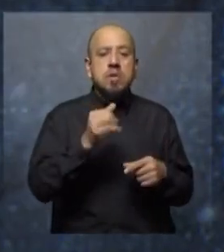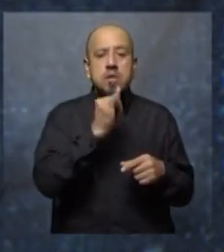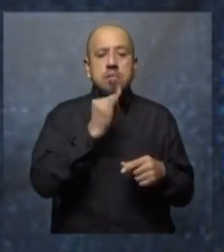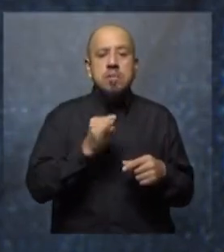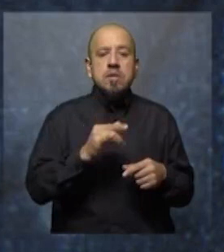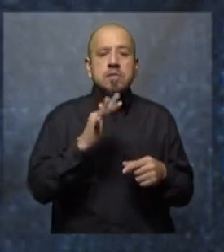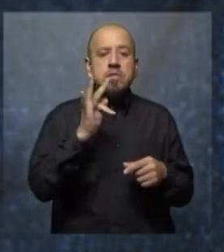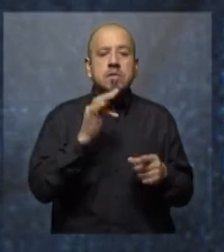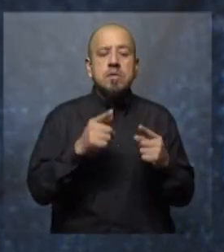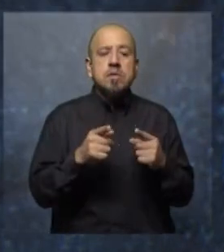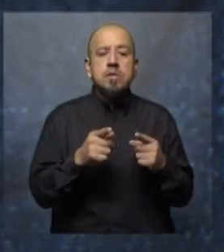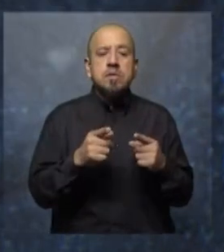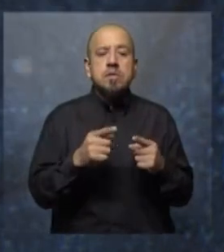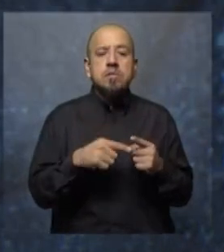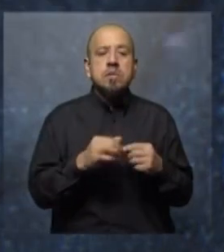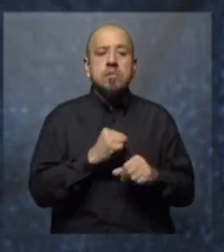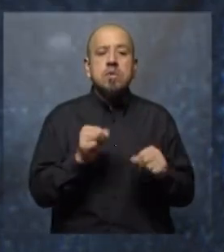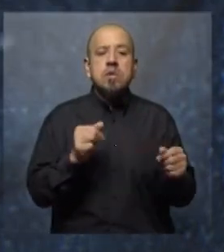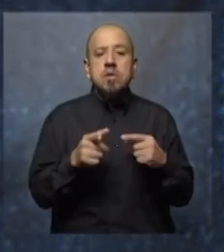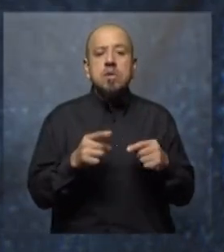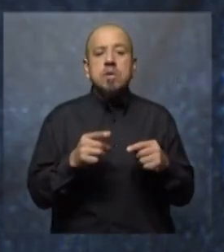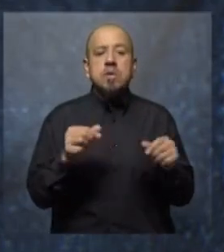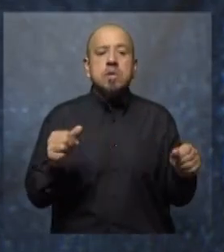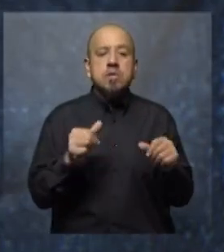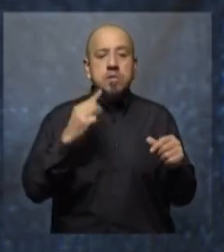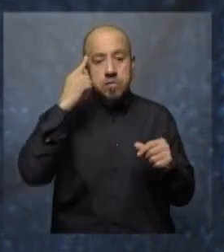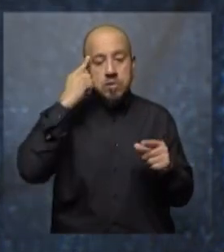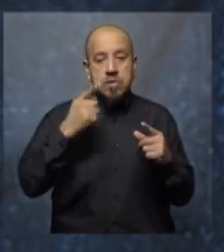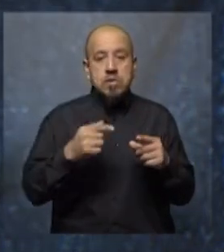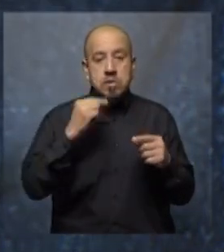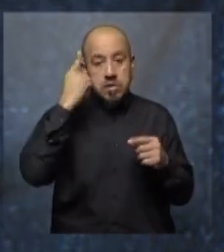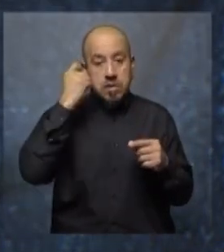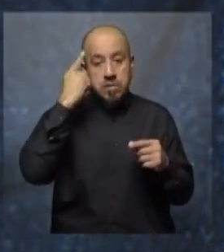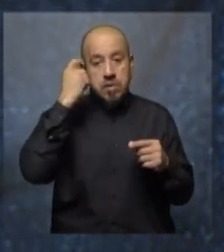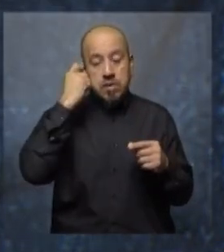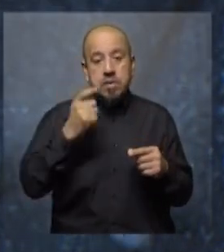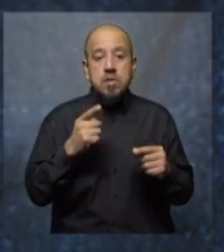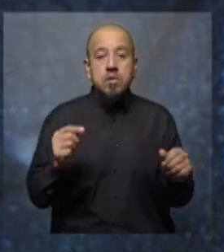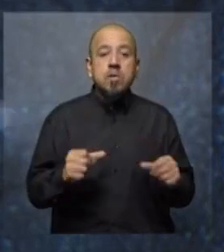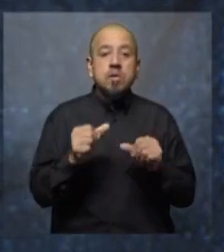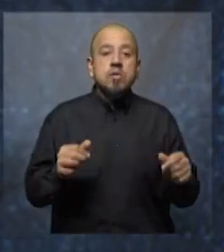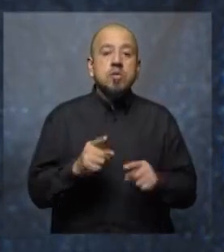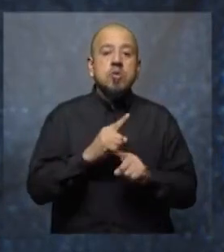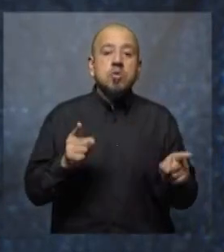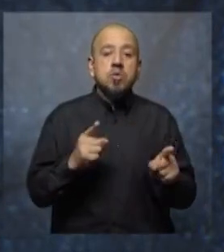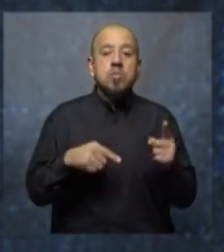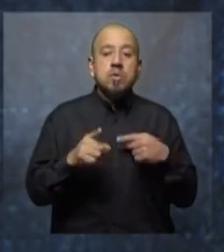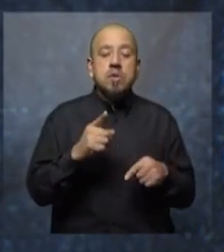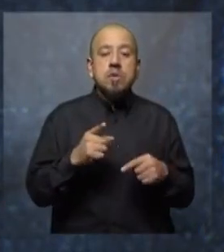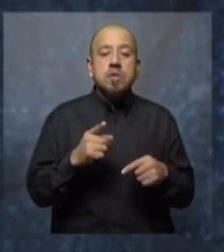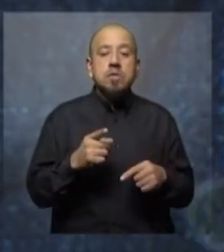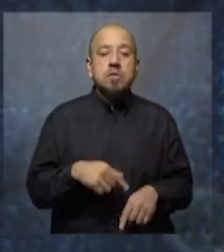para poder pensar uno mismo también para poder pensar a partir de la experiencia no no para repetir